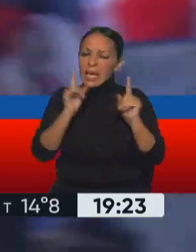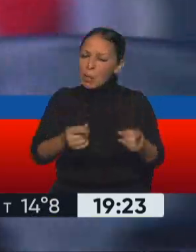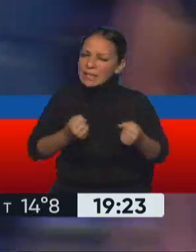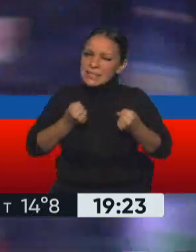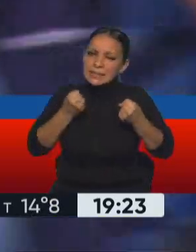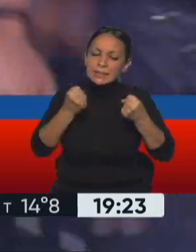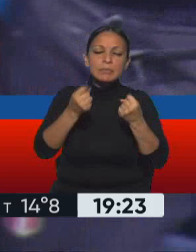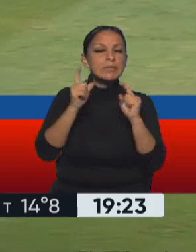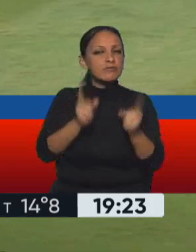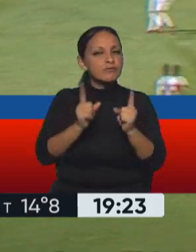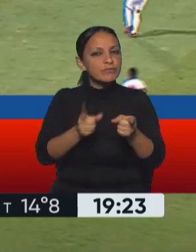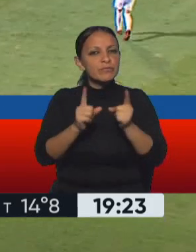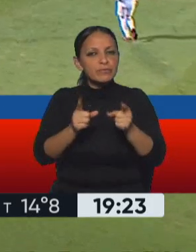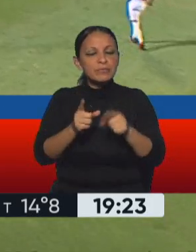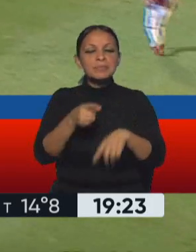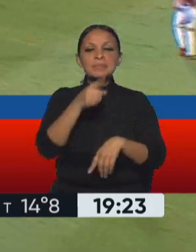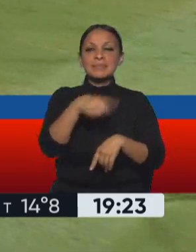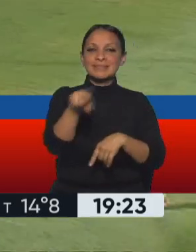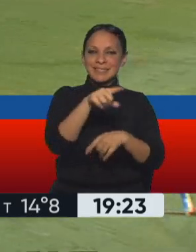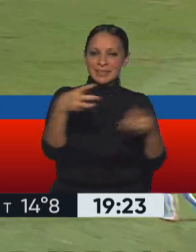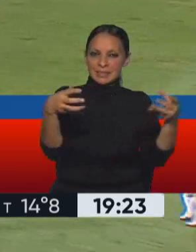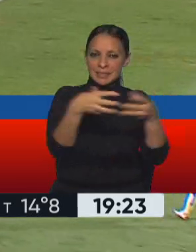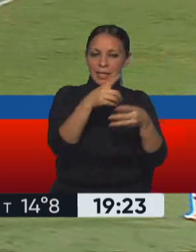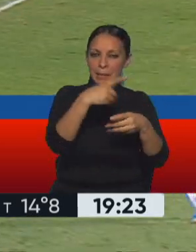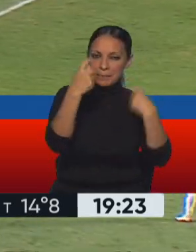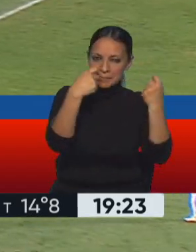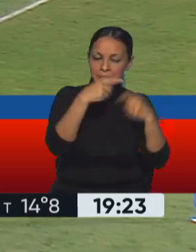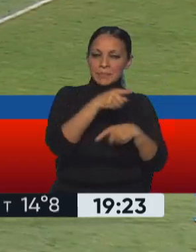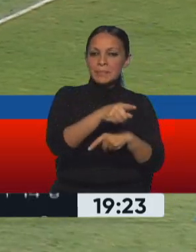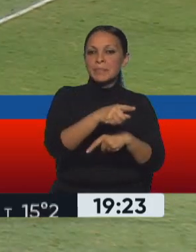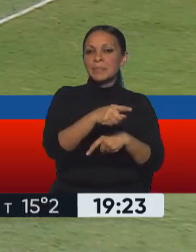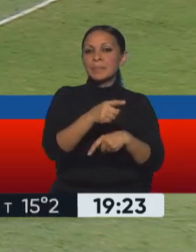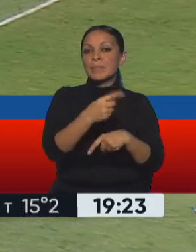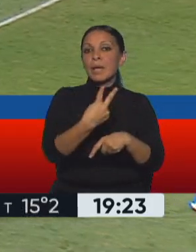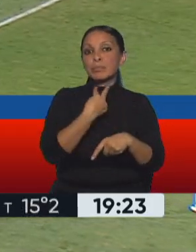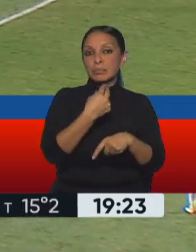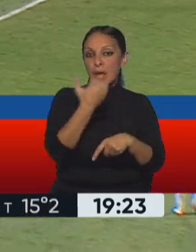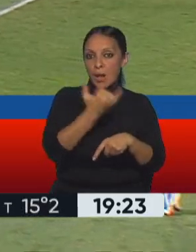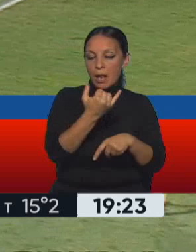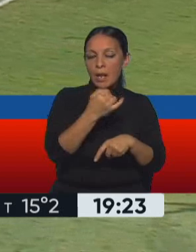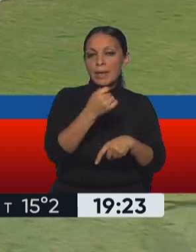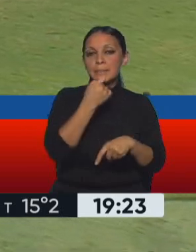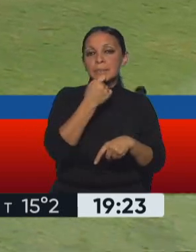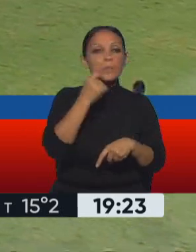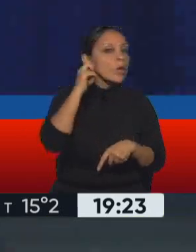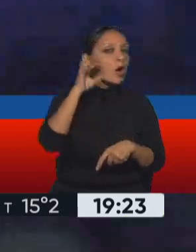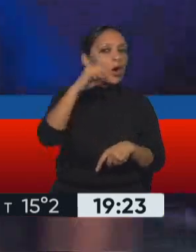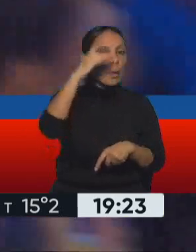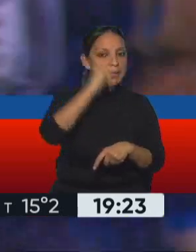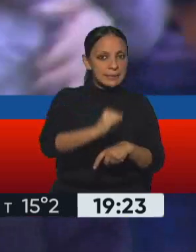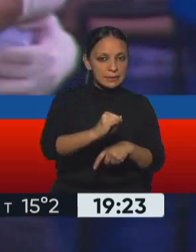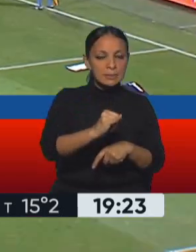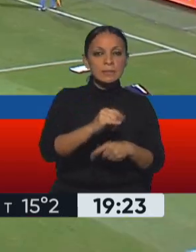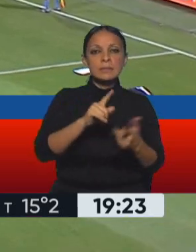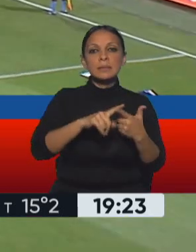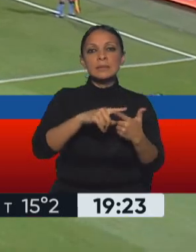siempre confió. Y allí los de Ricardo Gareca, con expulsados como Gustavo Gómez, en el equipo guaraní, como